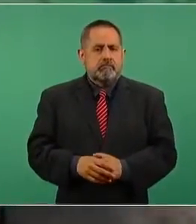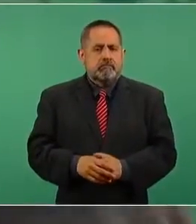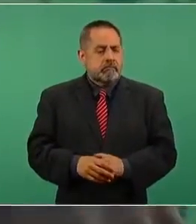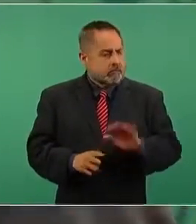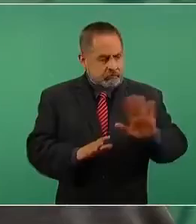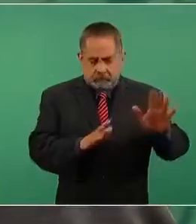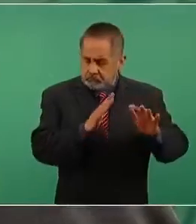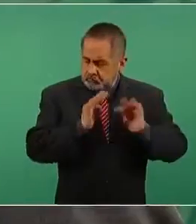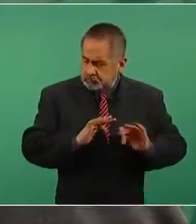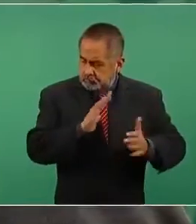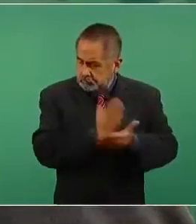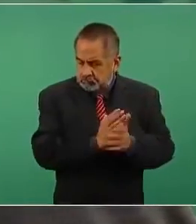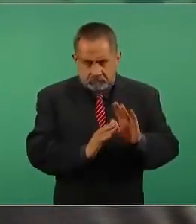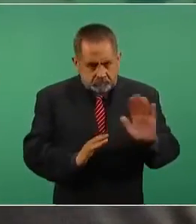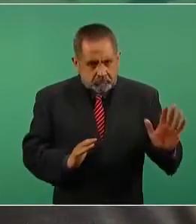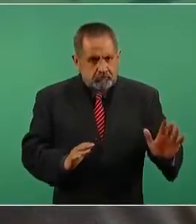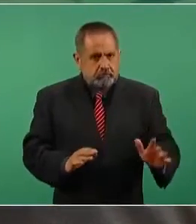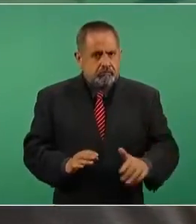tranquilízate,